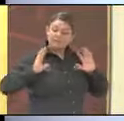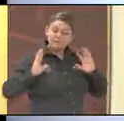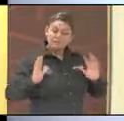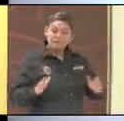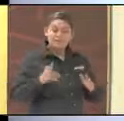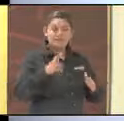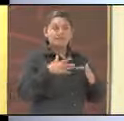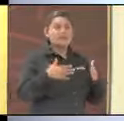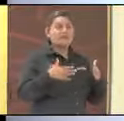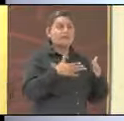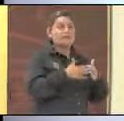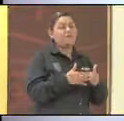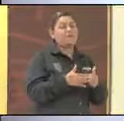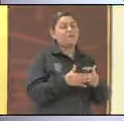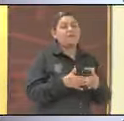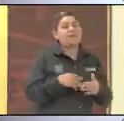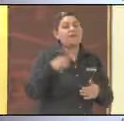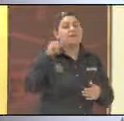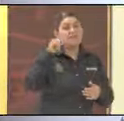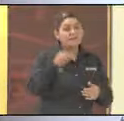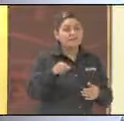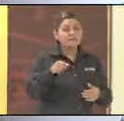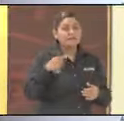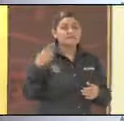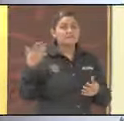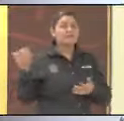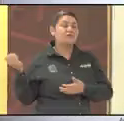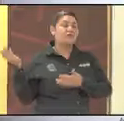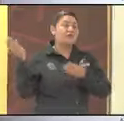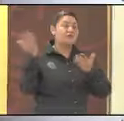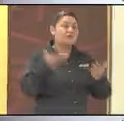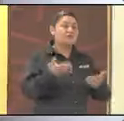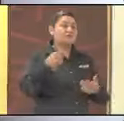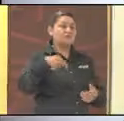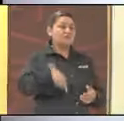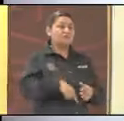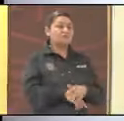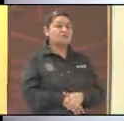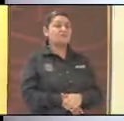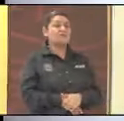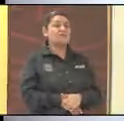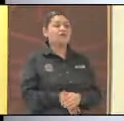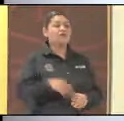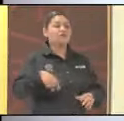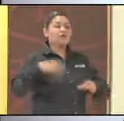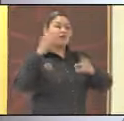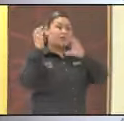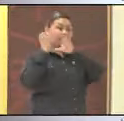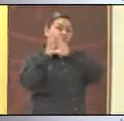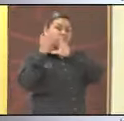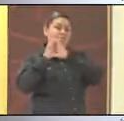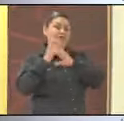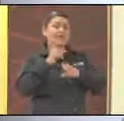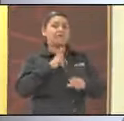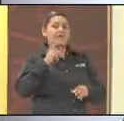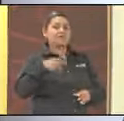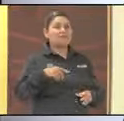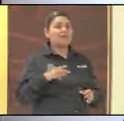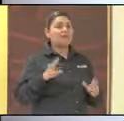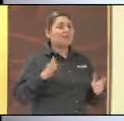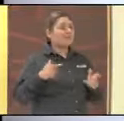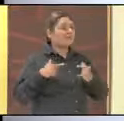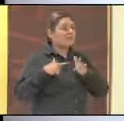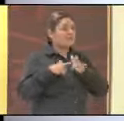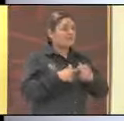el puerto y ese material no lo traemos para acá. Con camiones propiedad del municipio. Y pues estamos